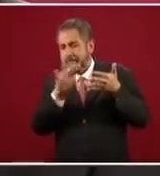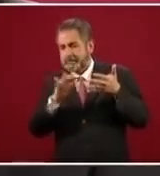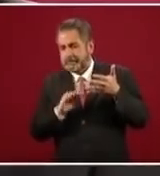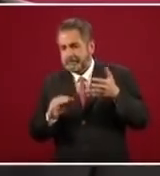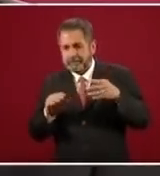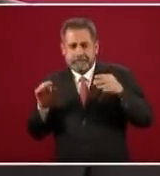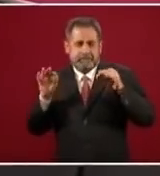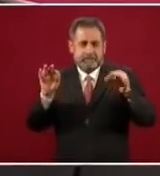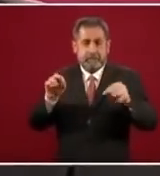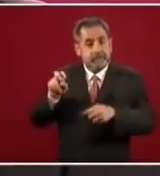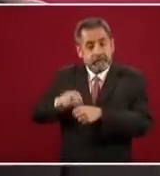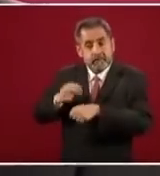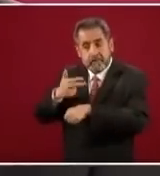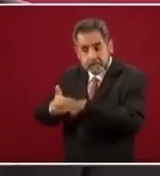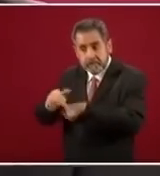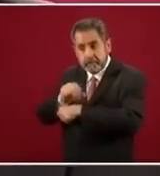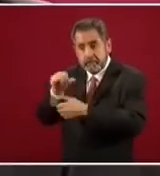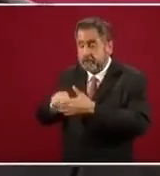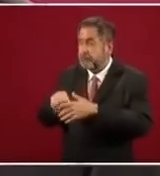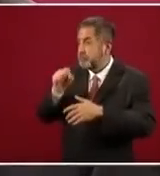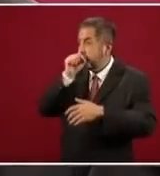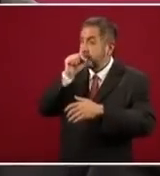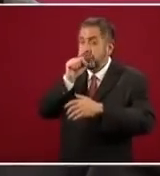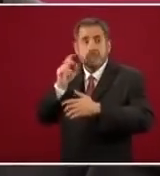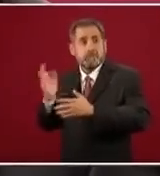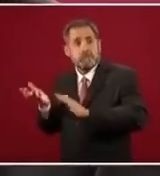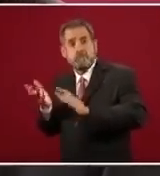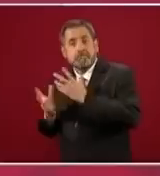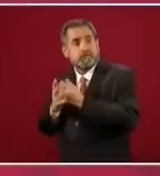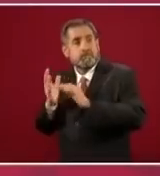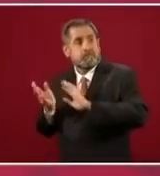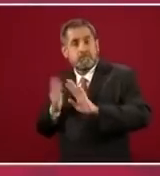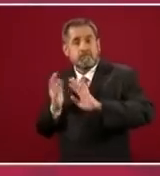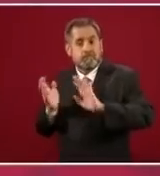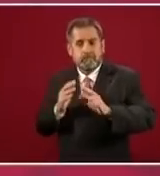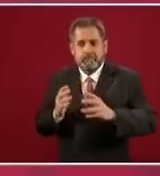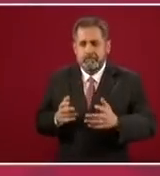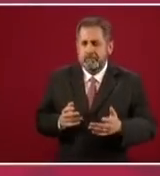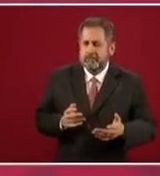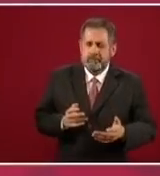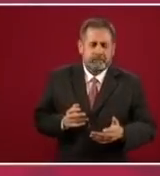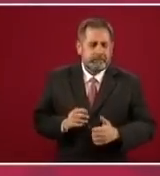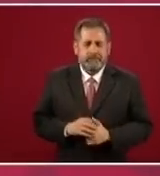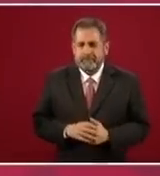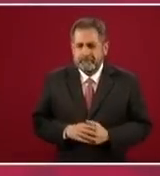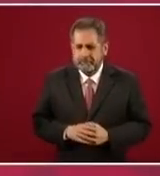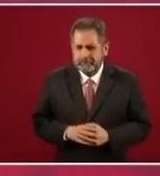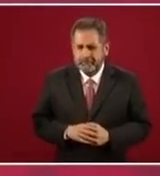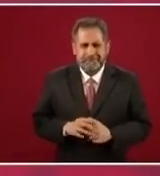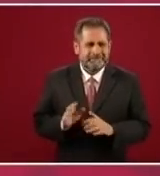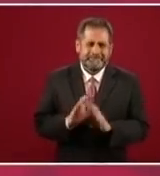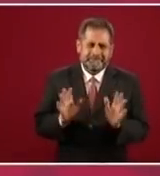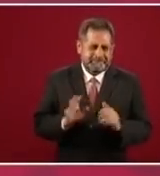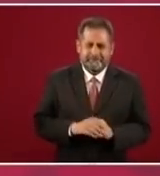en Honduras, en Centroamérica, o sea, y no